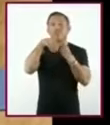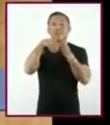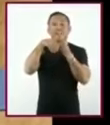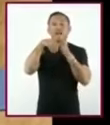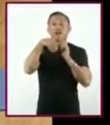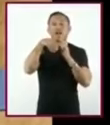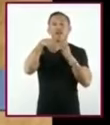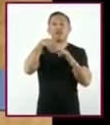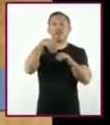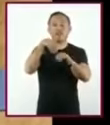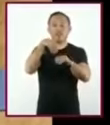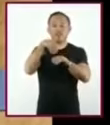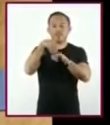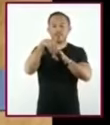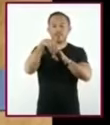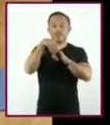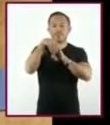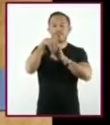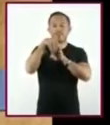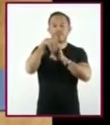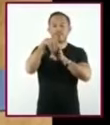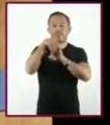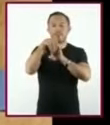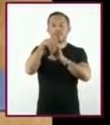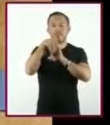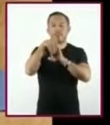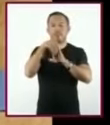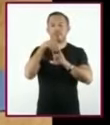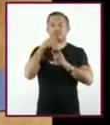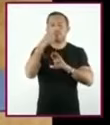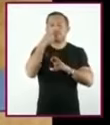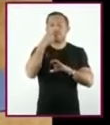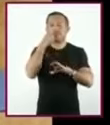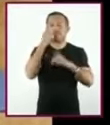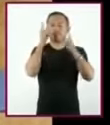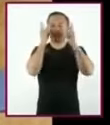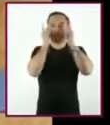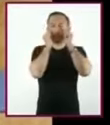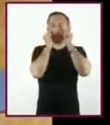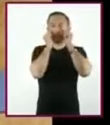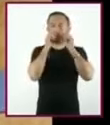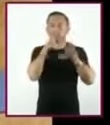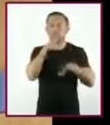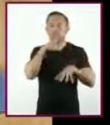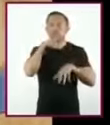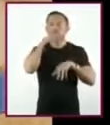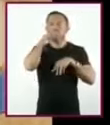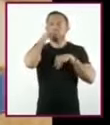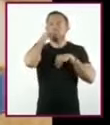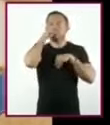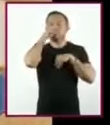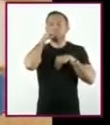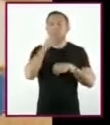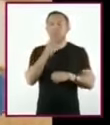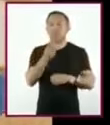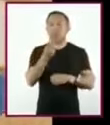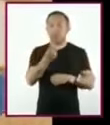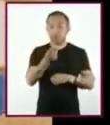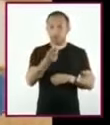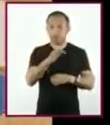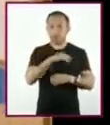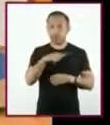lengua, cierras tus ojos, inhalas profundo y en esa posición empiezas a hacer